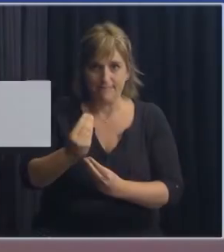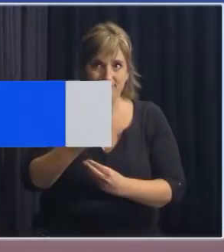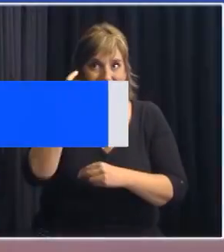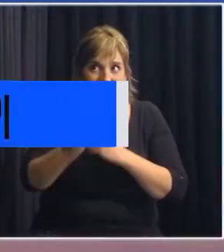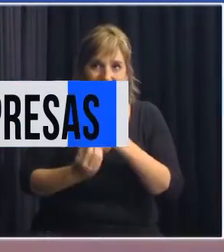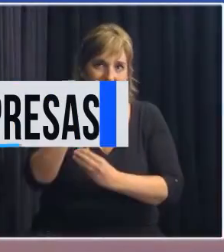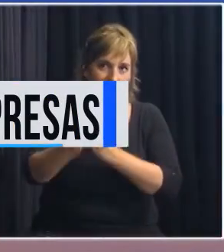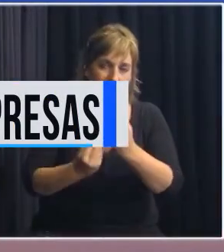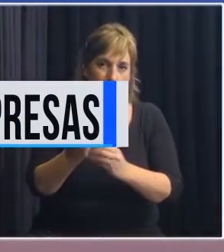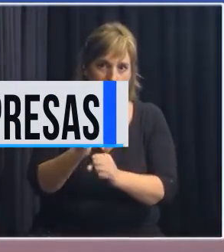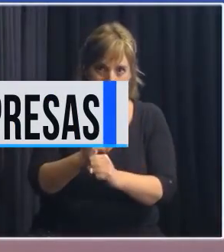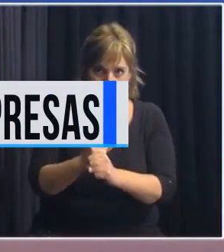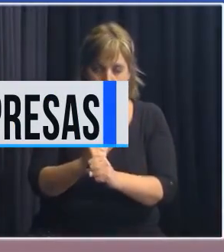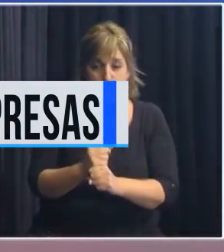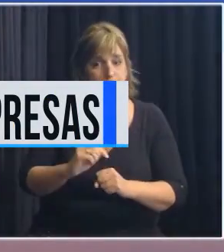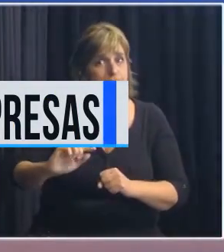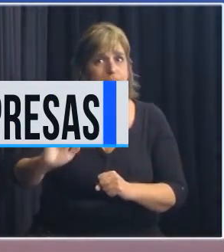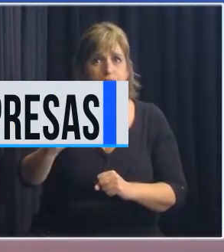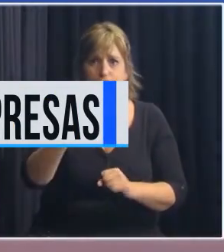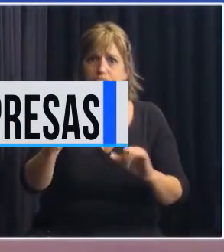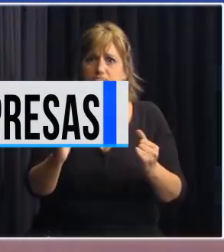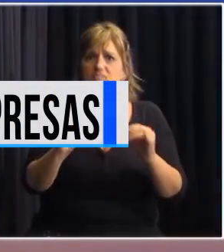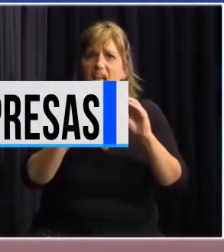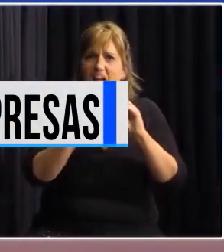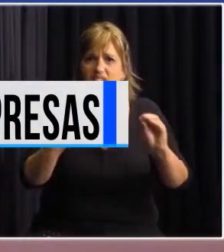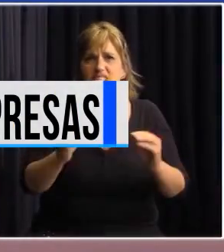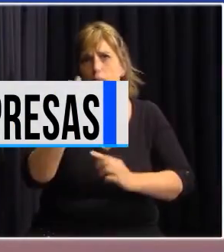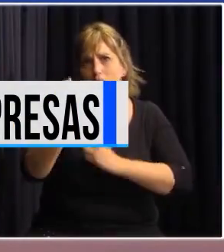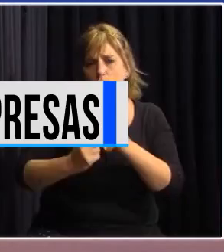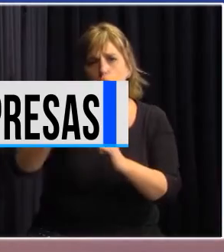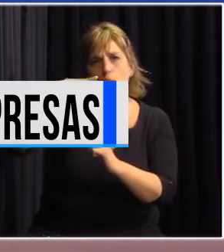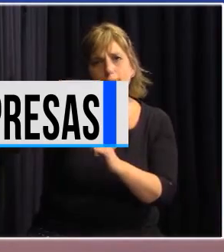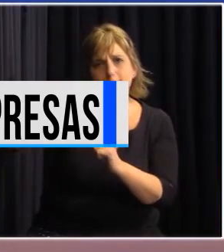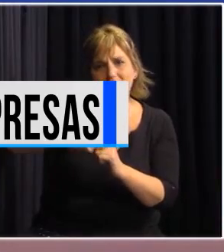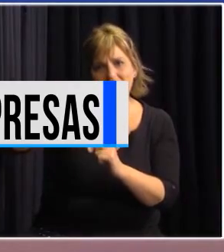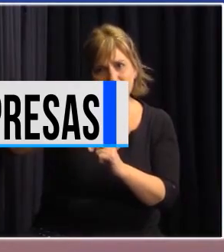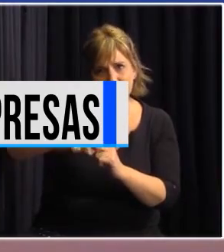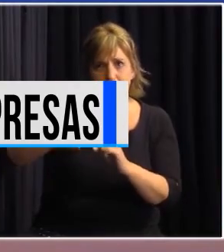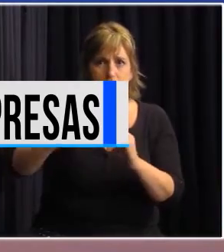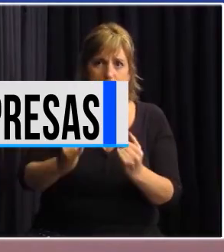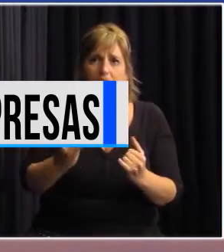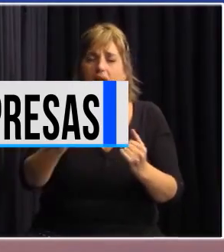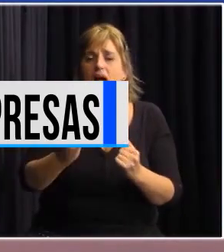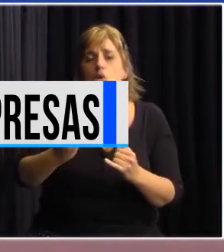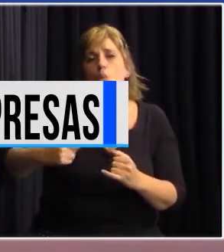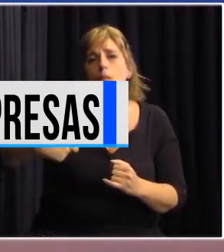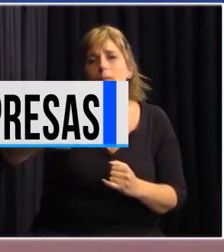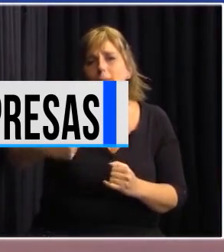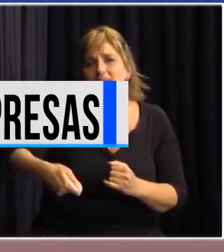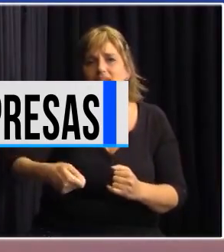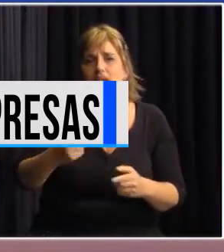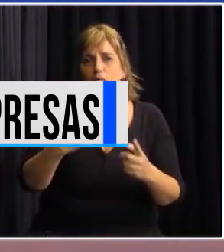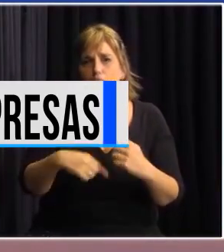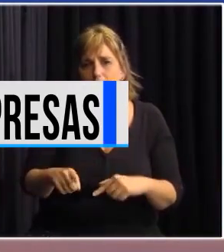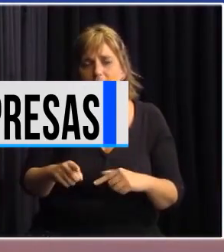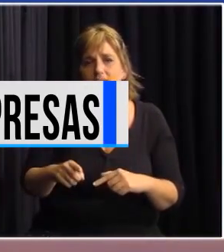en primer lugar habíamos anunciado hace algunos meses la existencia de un préstamo para las